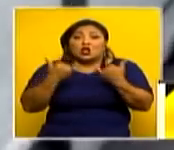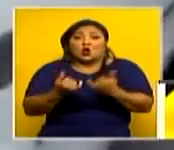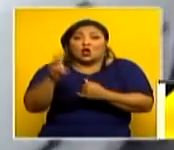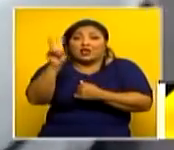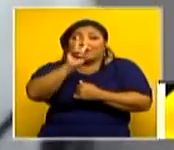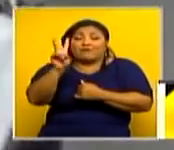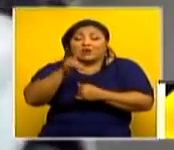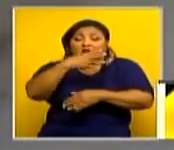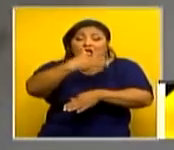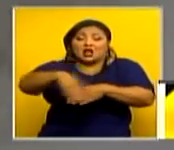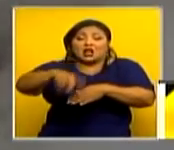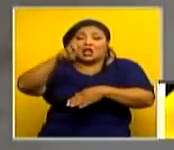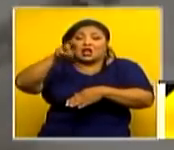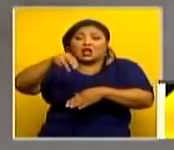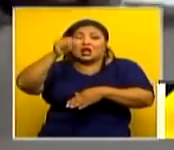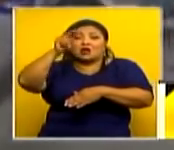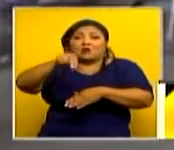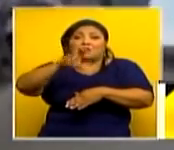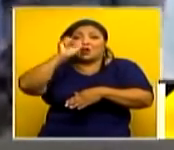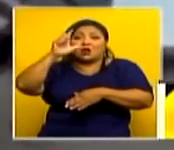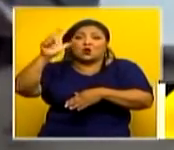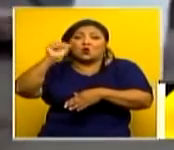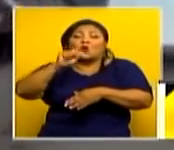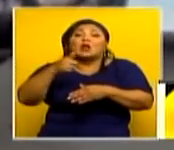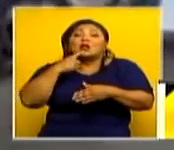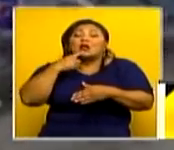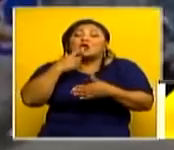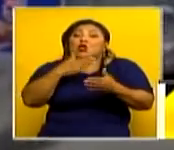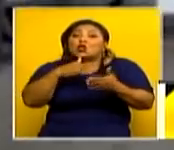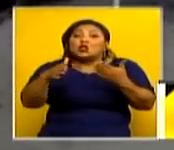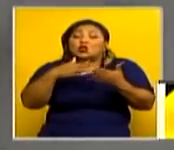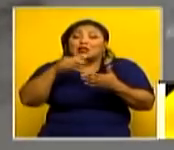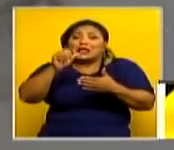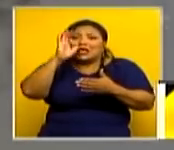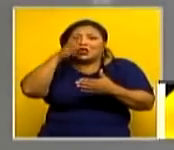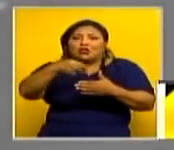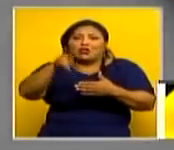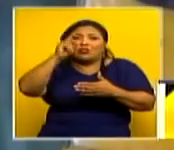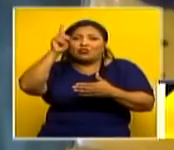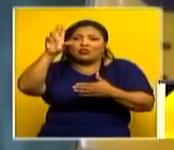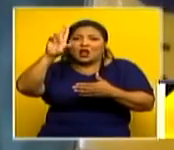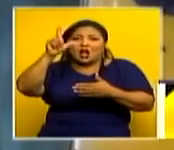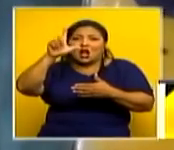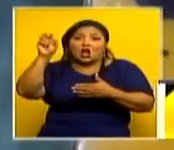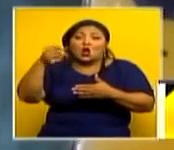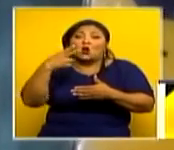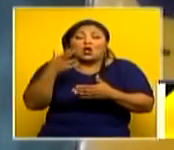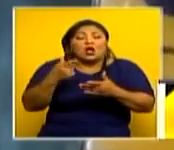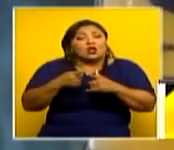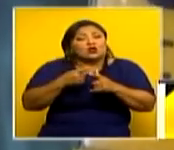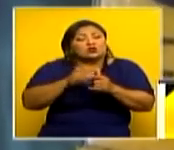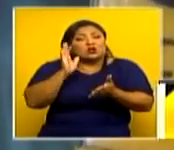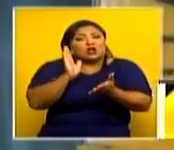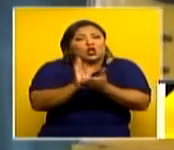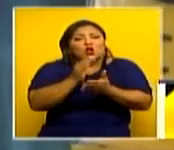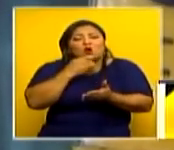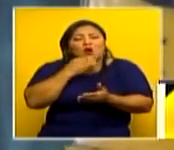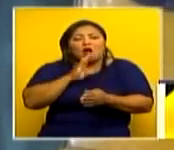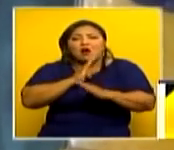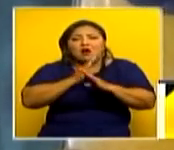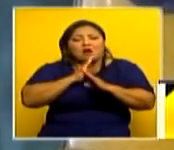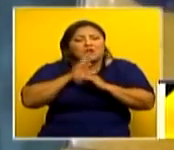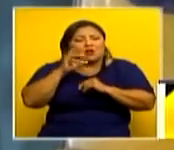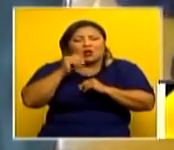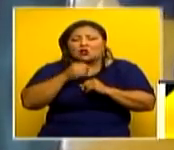en la calle Manuel Hidalgo entre Torres Causana y Eloy Alfaro. Los testigos, por temor a las represalias, prefieren no hablar sobre el hecho ante